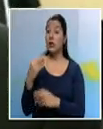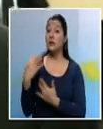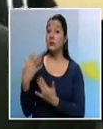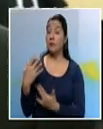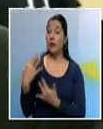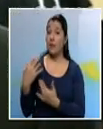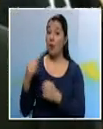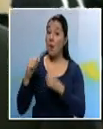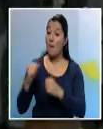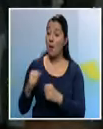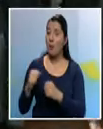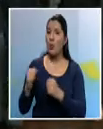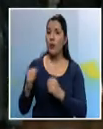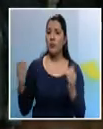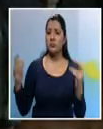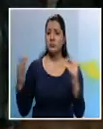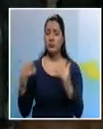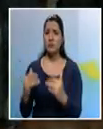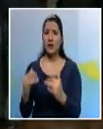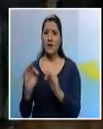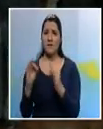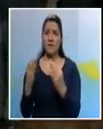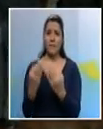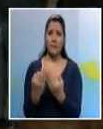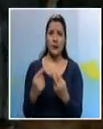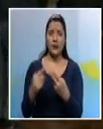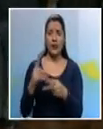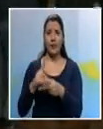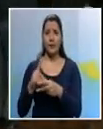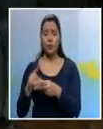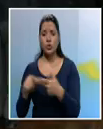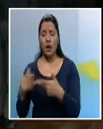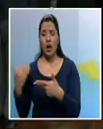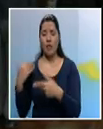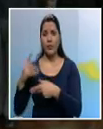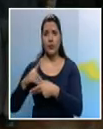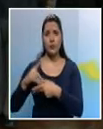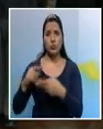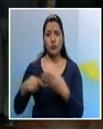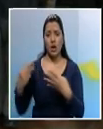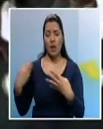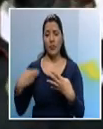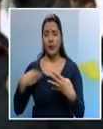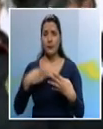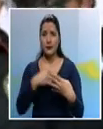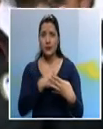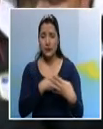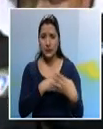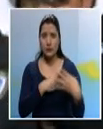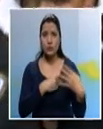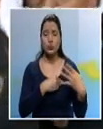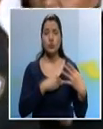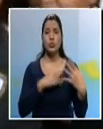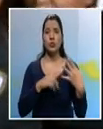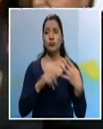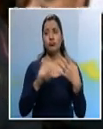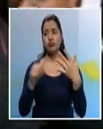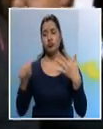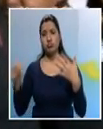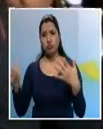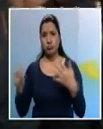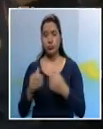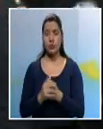recibir a personas y miembros de su familia junto con diputados, exministros de su gobierno y otros